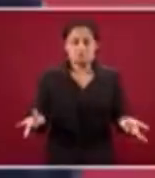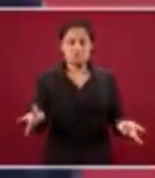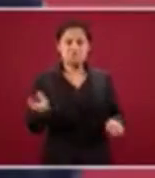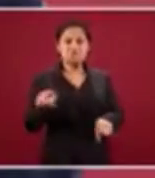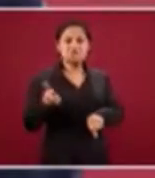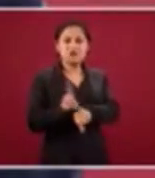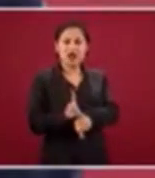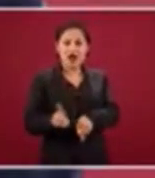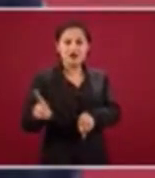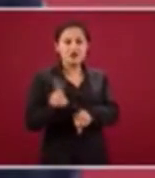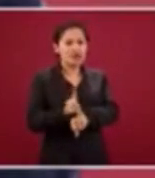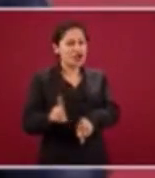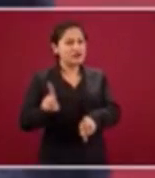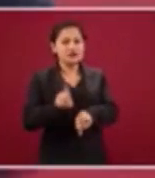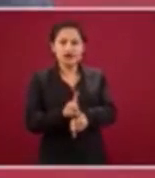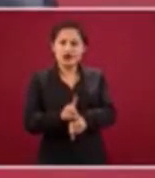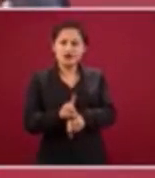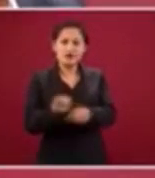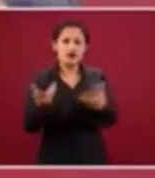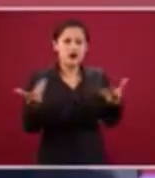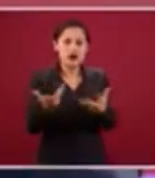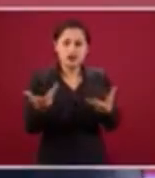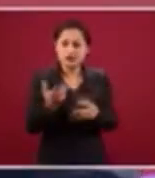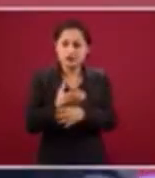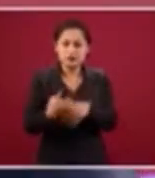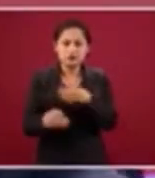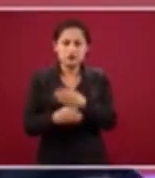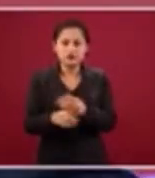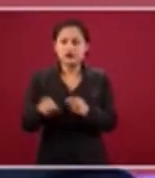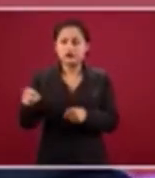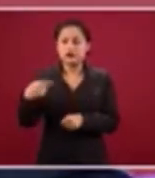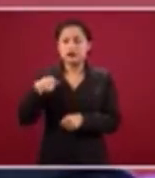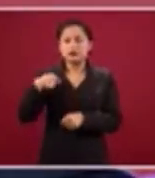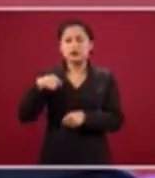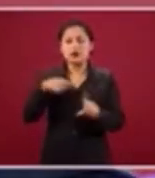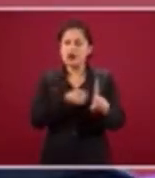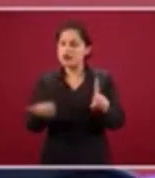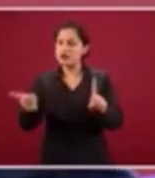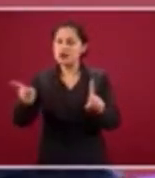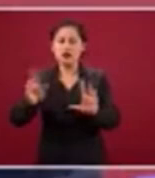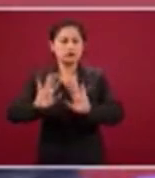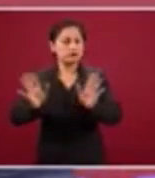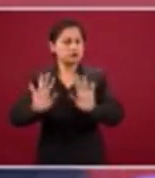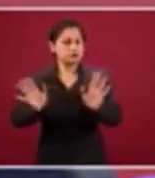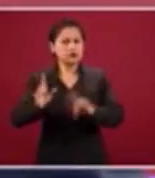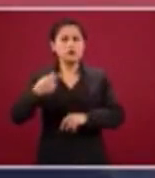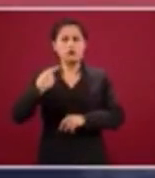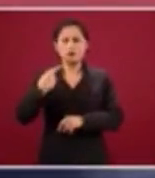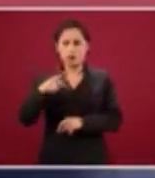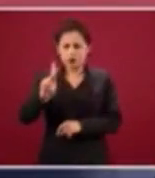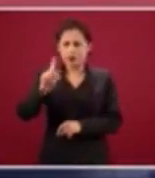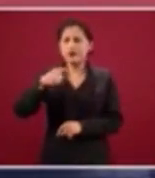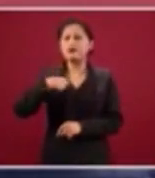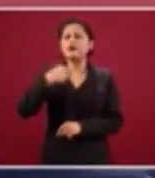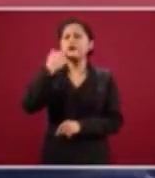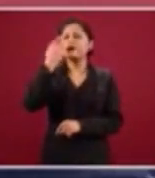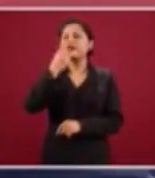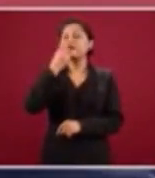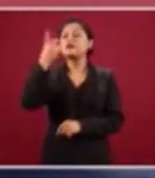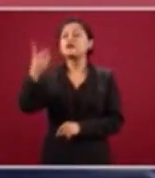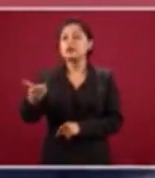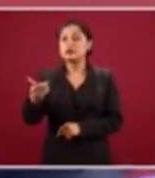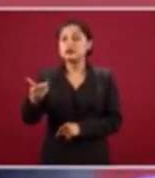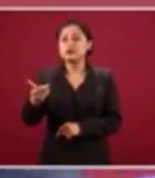cabo acciones. No estoy desviando la atención, nada más les quiero decir de que se reforzó